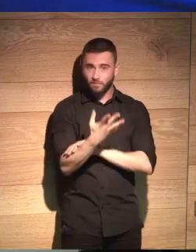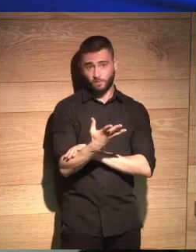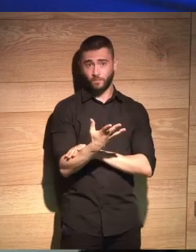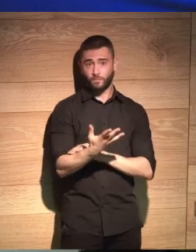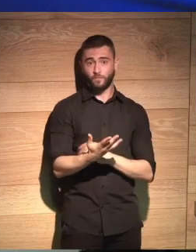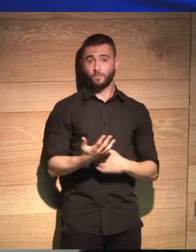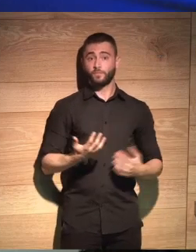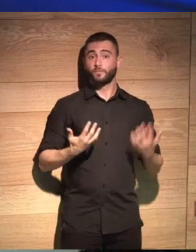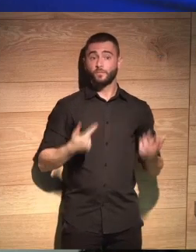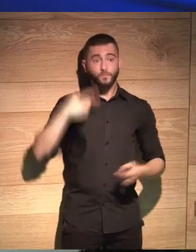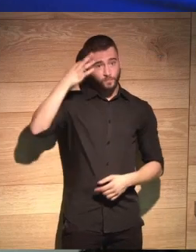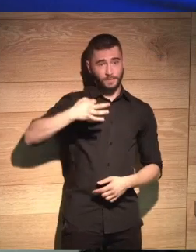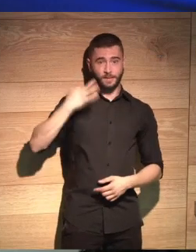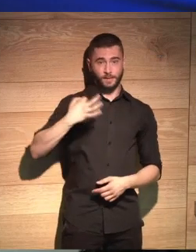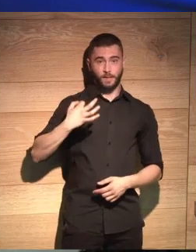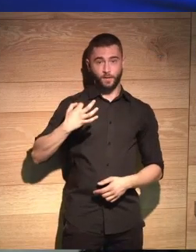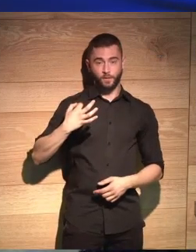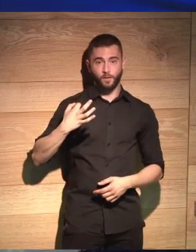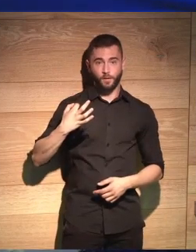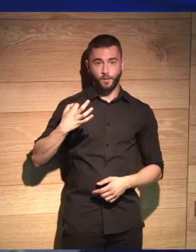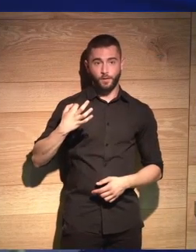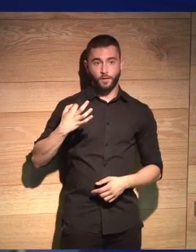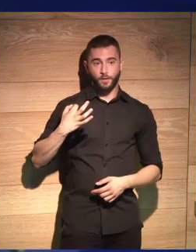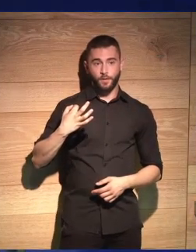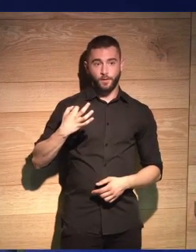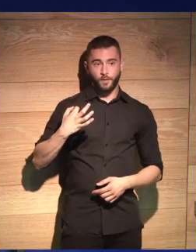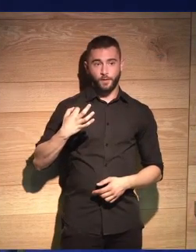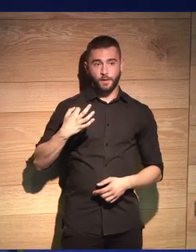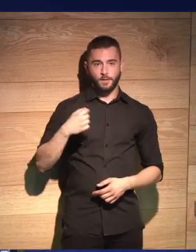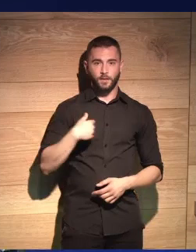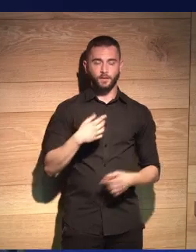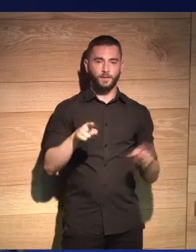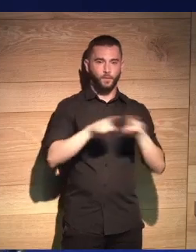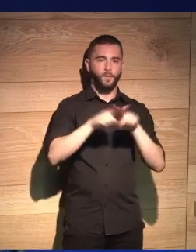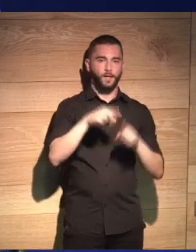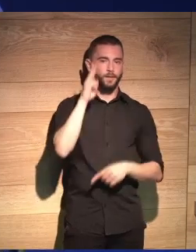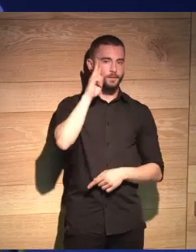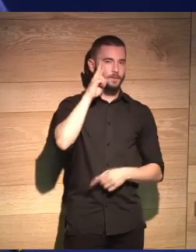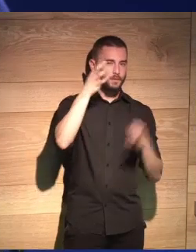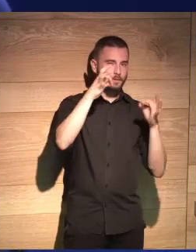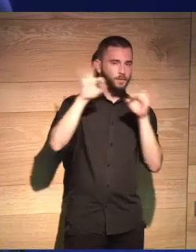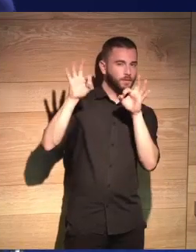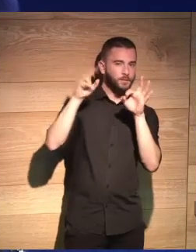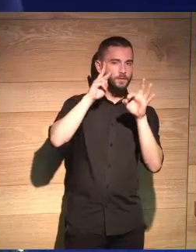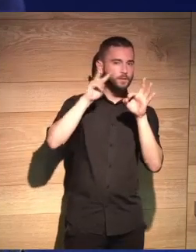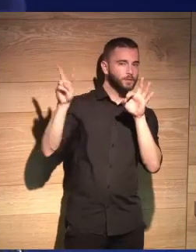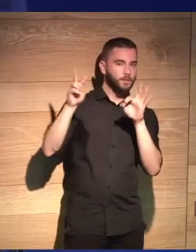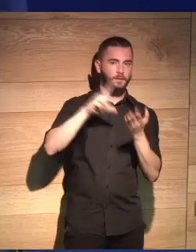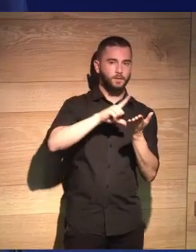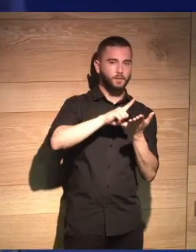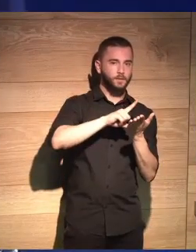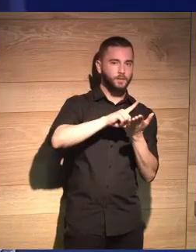Creo que está como en cierta mirada estrábica que tiene la buena literatura,